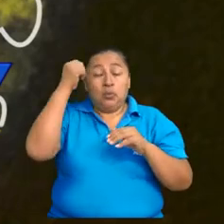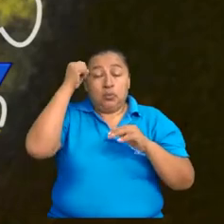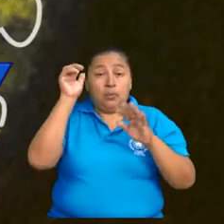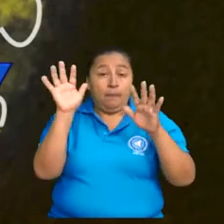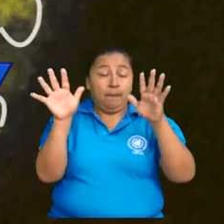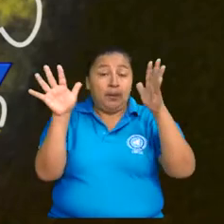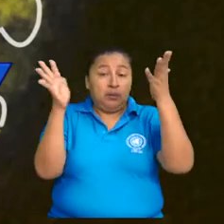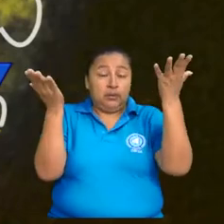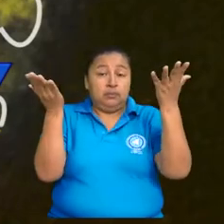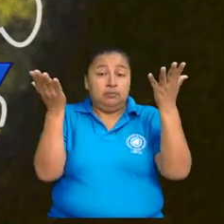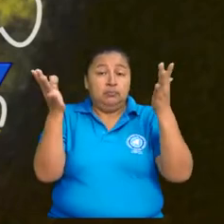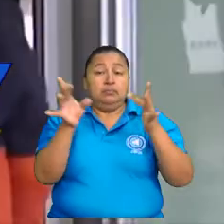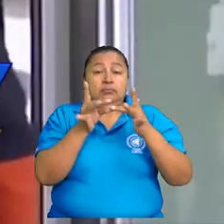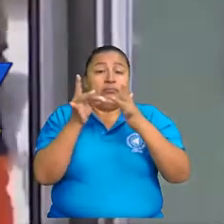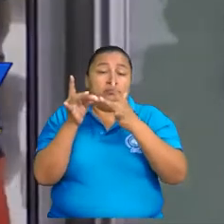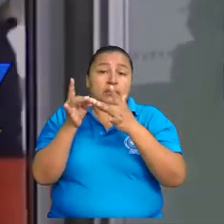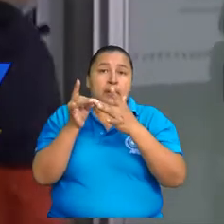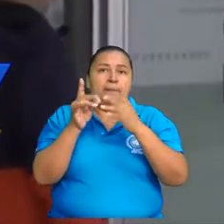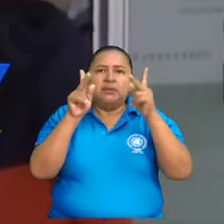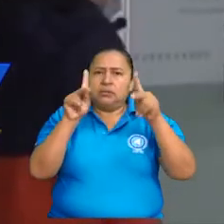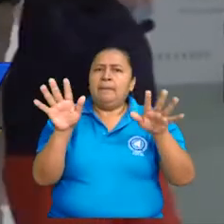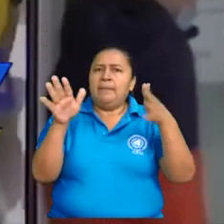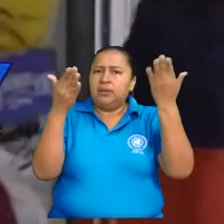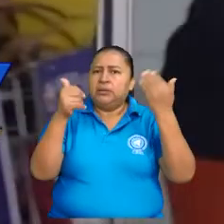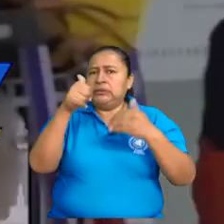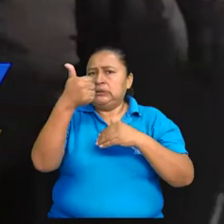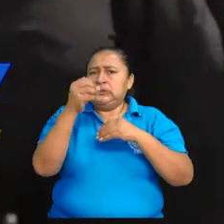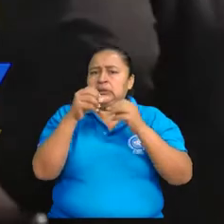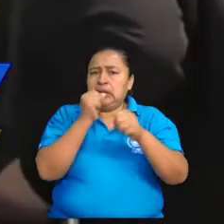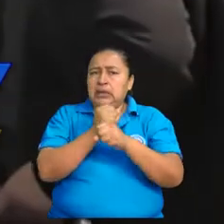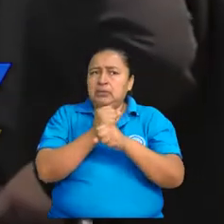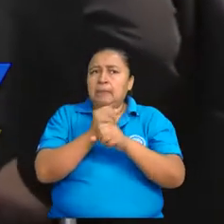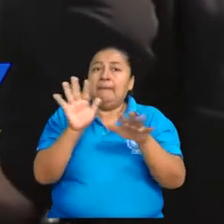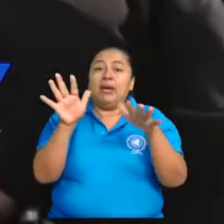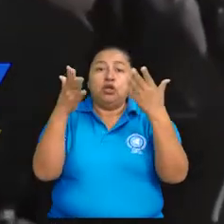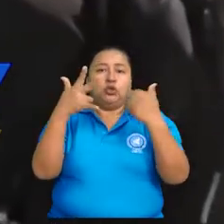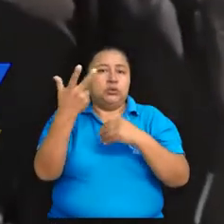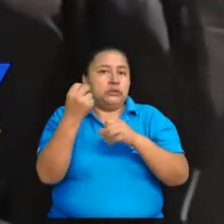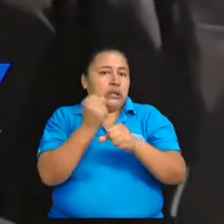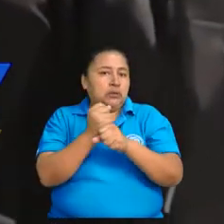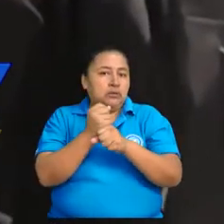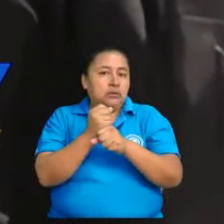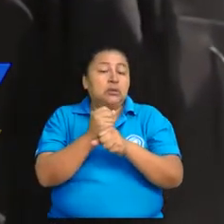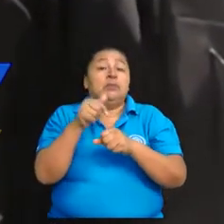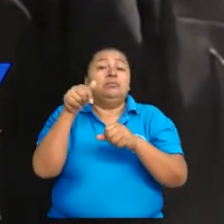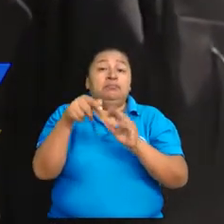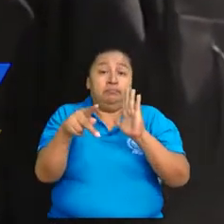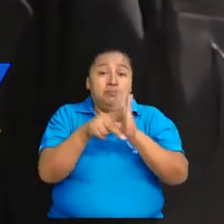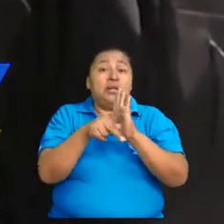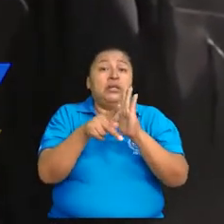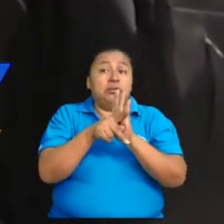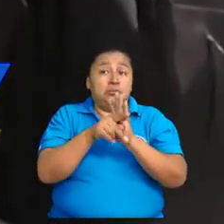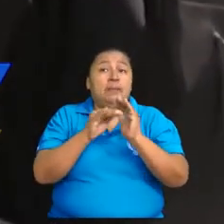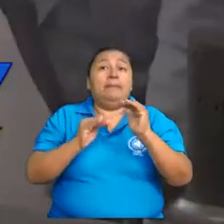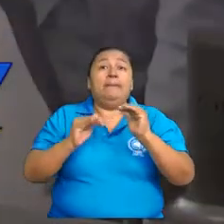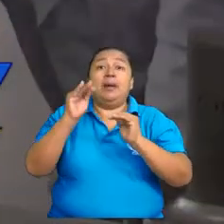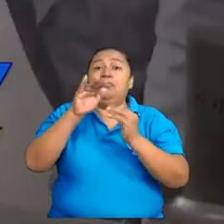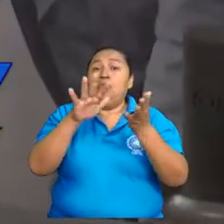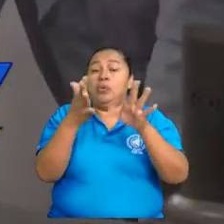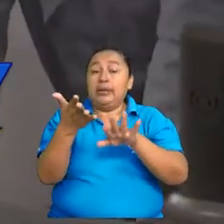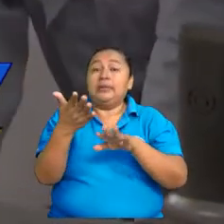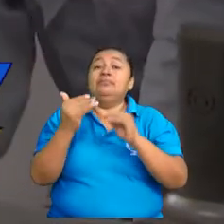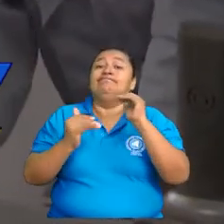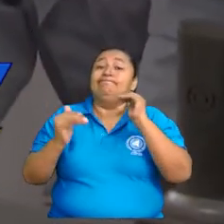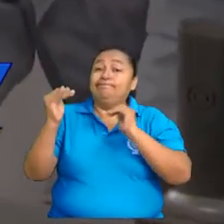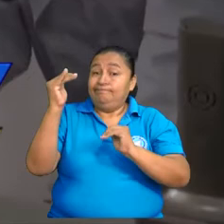mayores, sobre todo los mayores de 60 años y con mayor énfasis en los mayores de 80 años, el nivel de riesgo y de mortalidad es mayor. Y